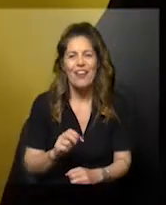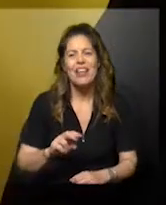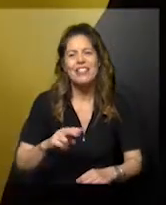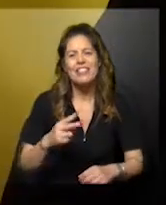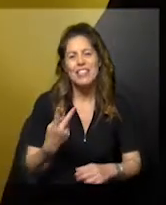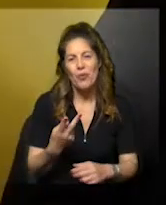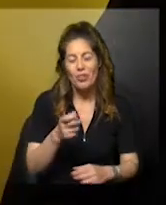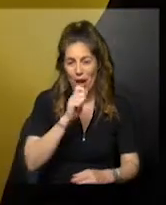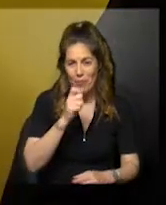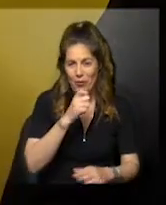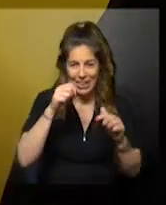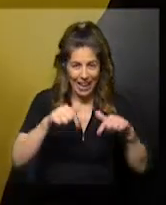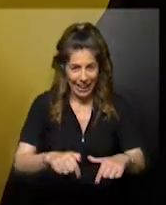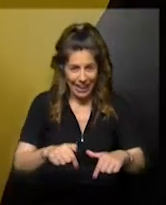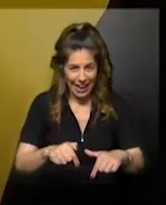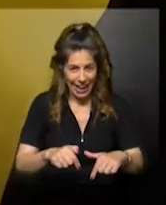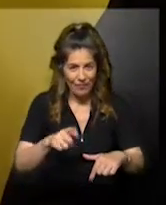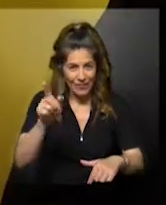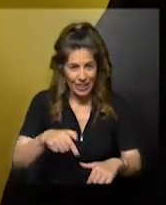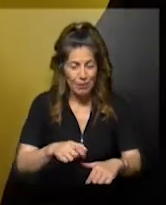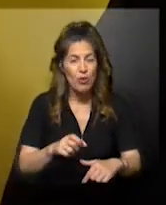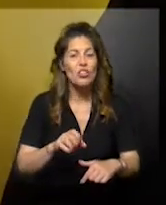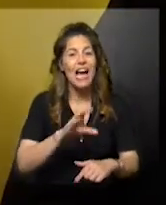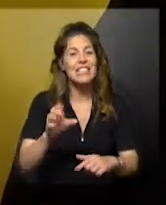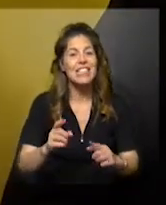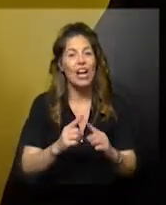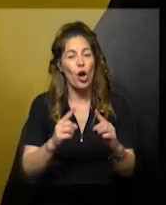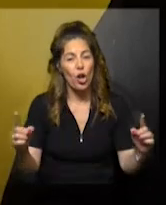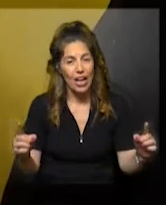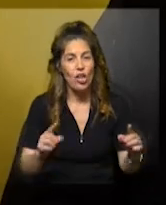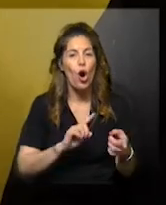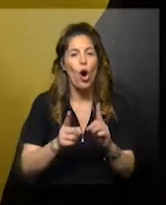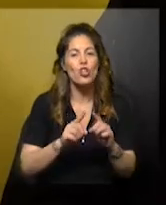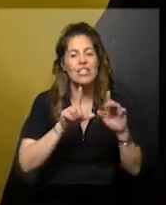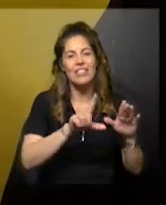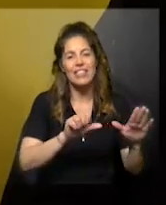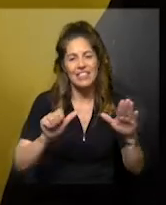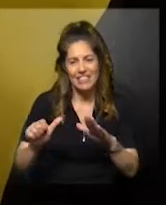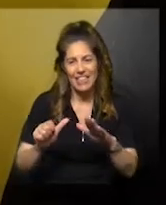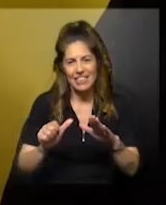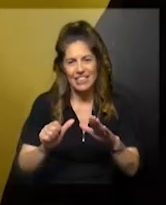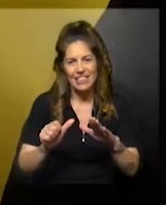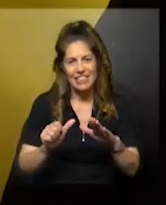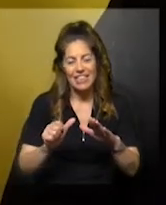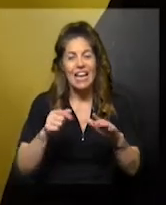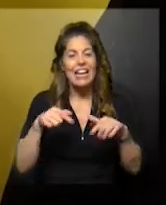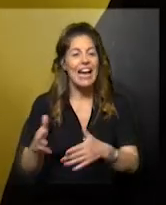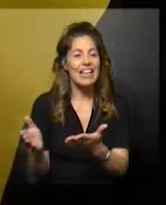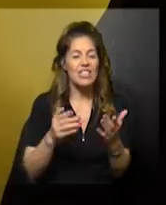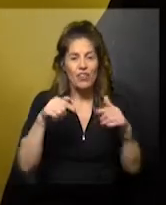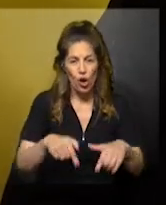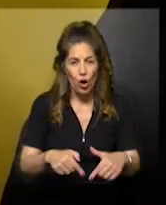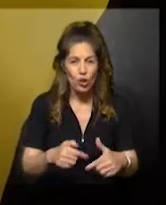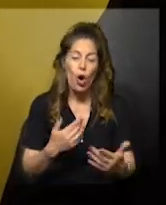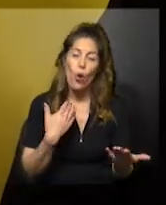tarde eh nos vinimos hasta sexur que está en cero largo 1176 sexur eh recibe en el día de hoy una